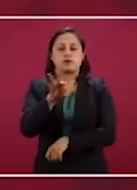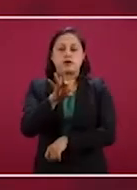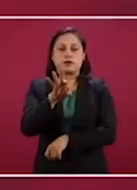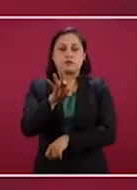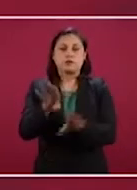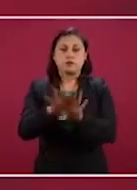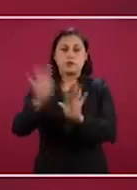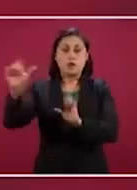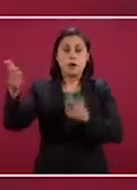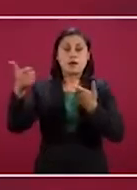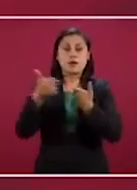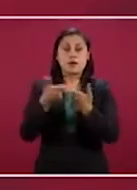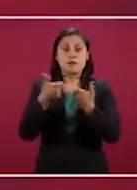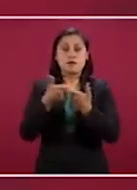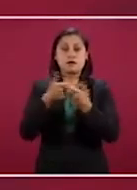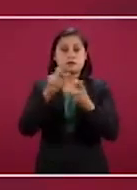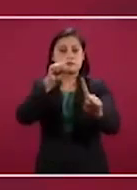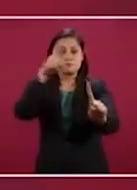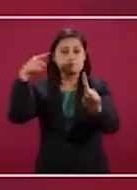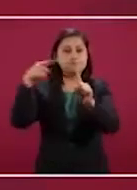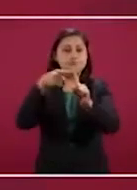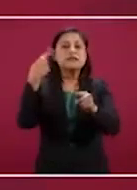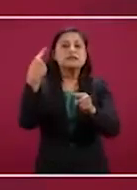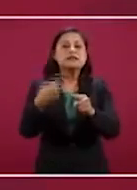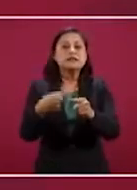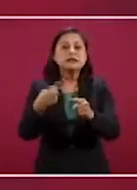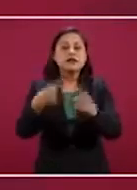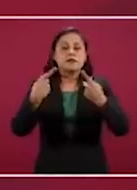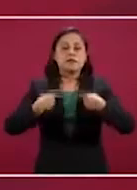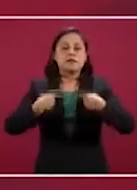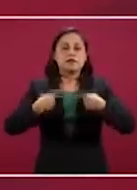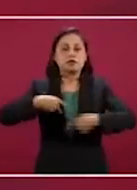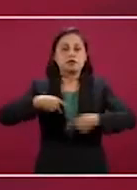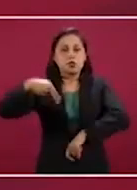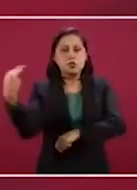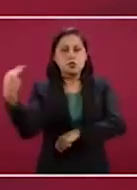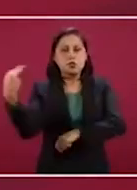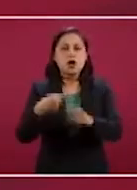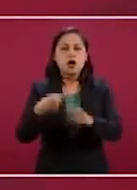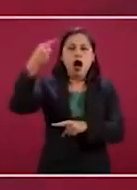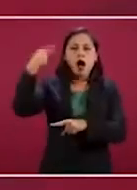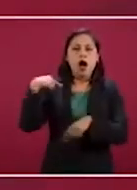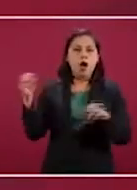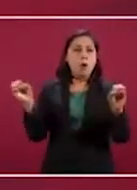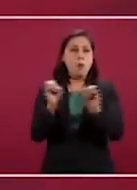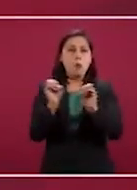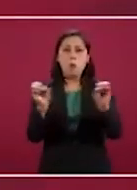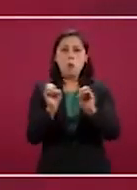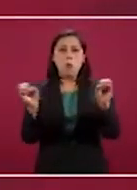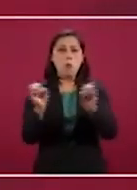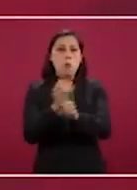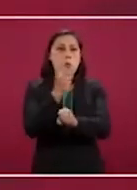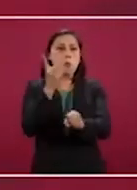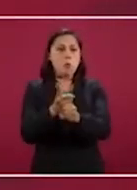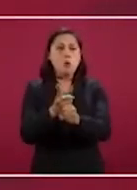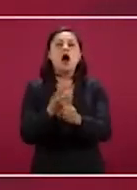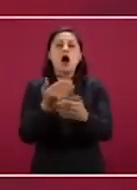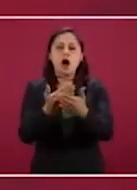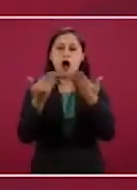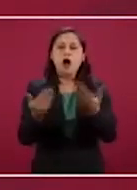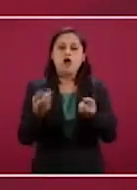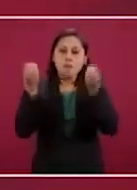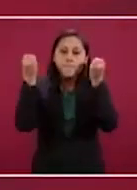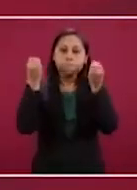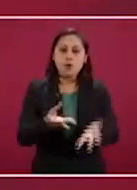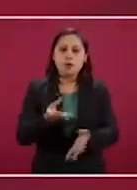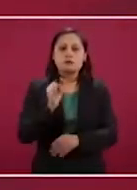todo a los más necesitados, a aquellos que nunca han tenido acceso a oportunidad alguna. Es por ello que una